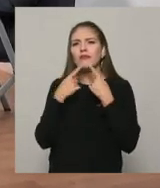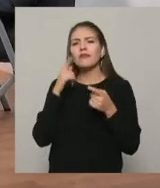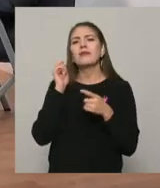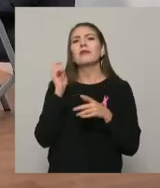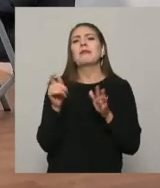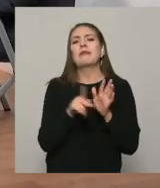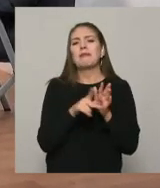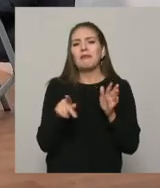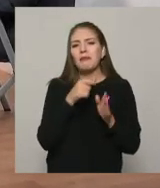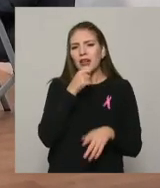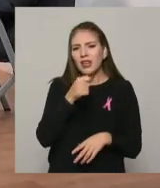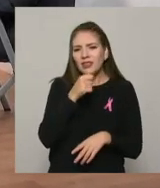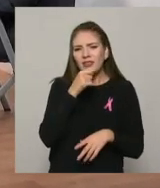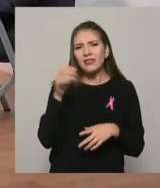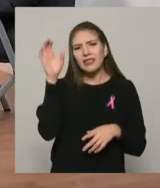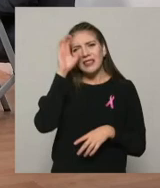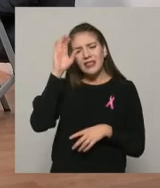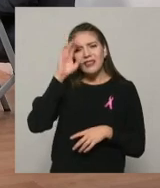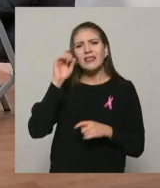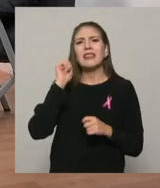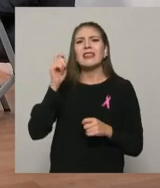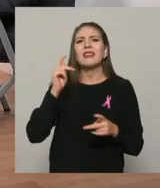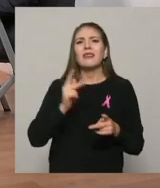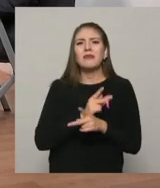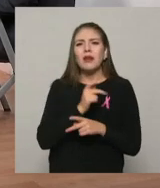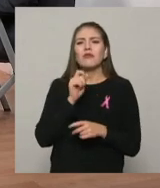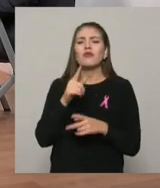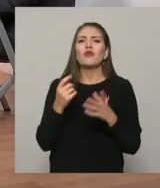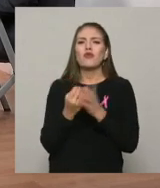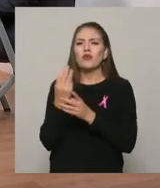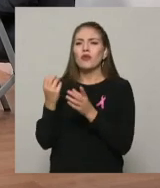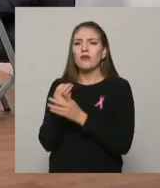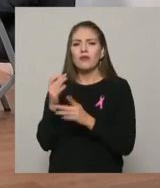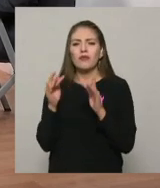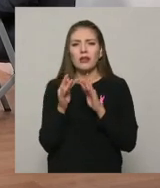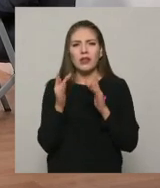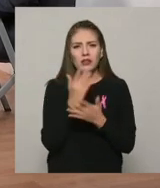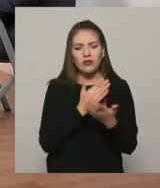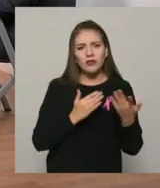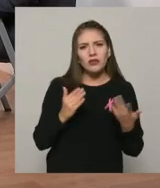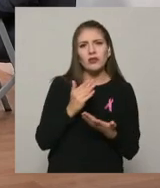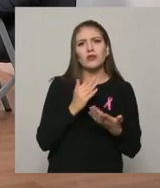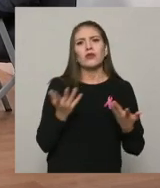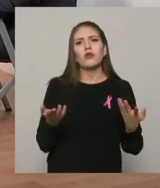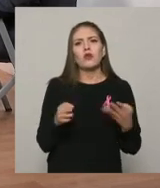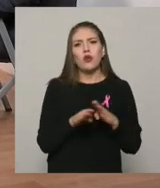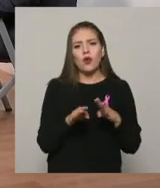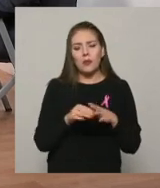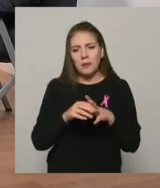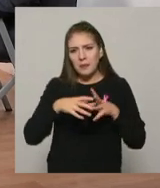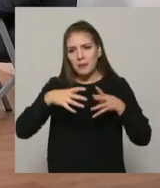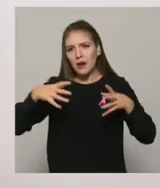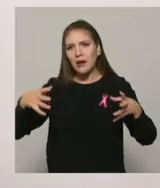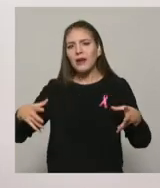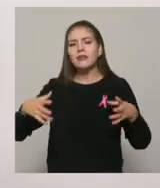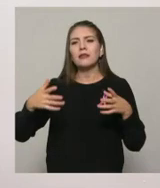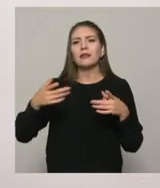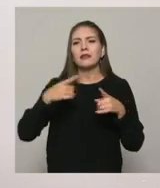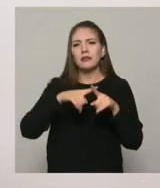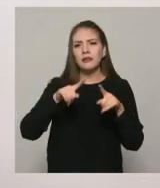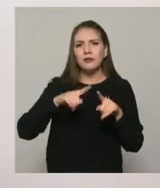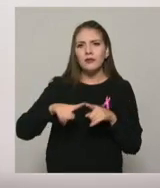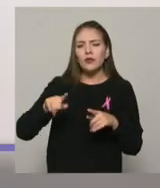ha ocurrido con el paso del tiempo, con la llegada de las redes sociales, cómo se han diversificado medios y se han multiplicado